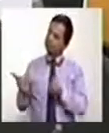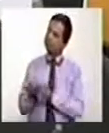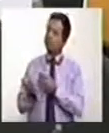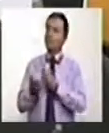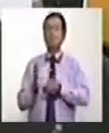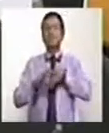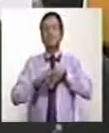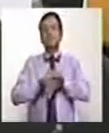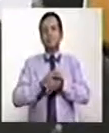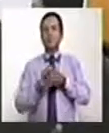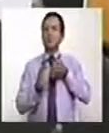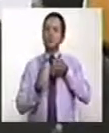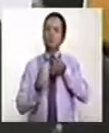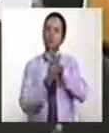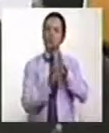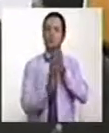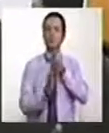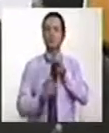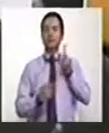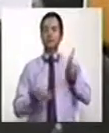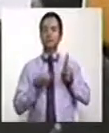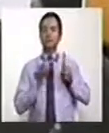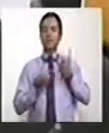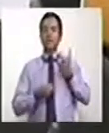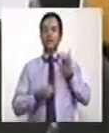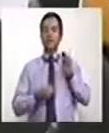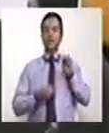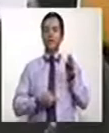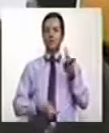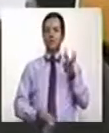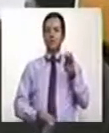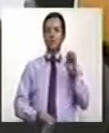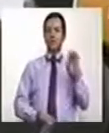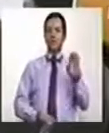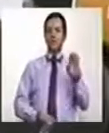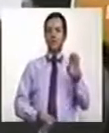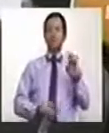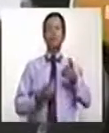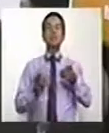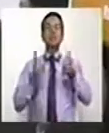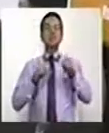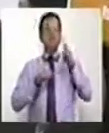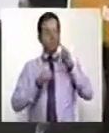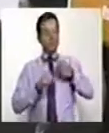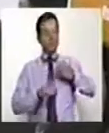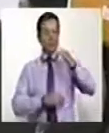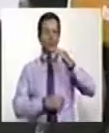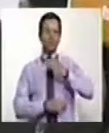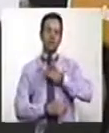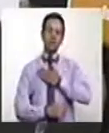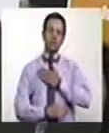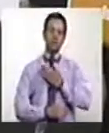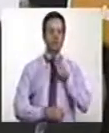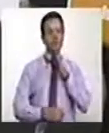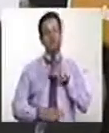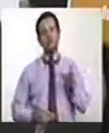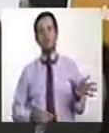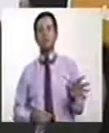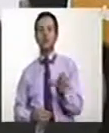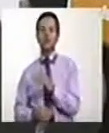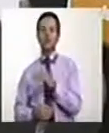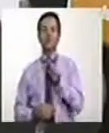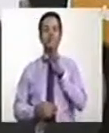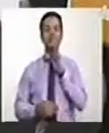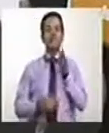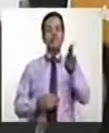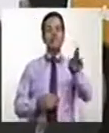palabras del doctor Iván Duque, y saludar a todos los senadores, saludar a Luis Guillermo Echeverri, hijo del doctor